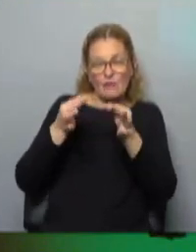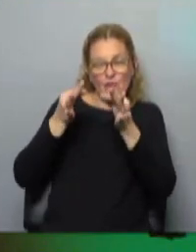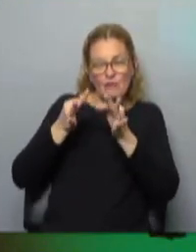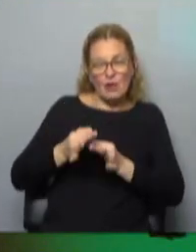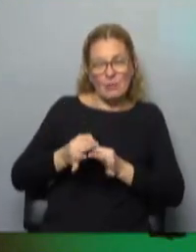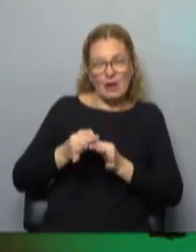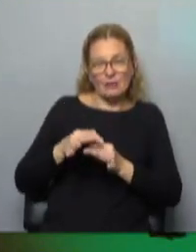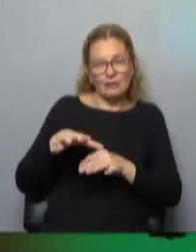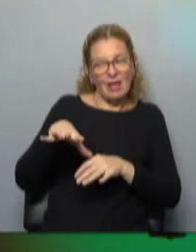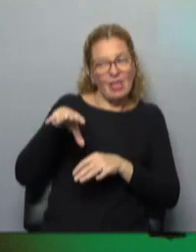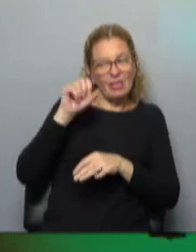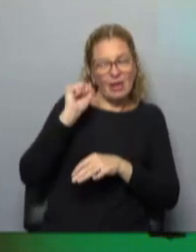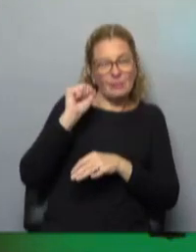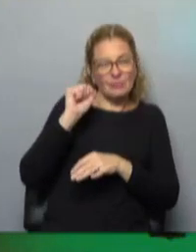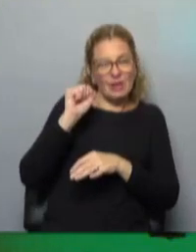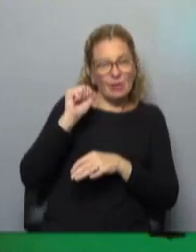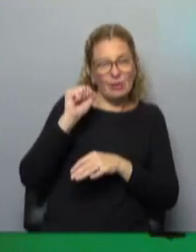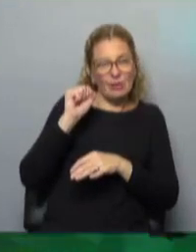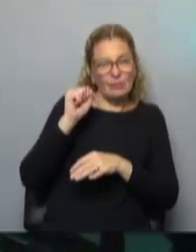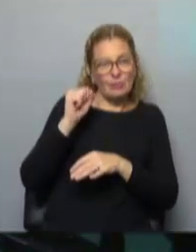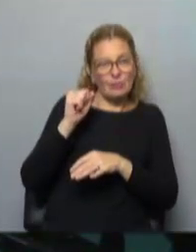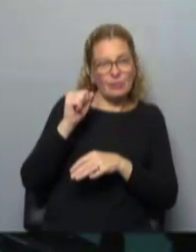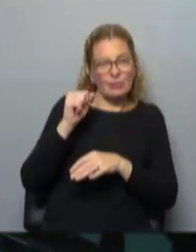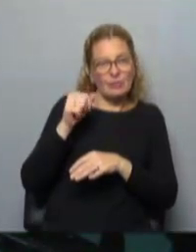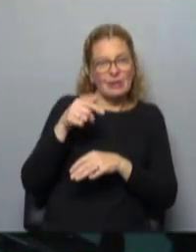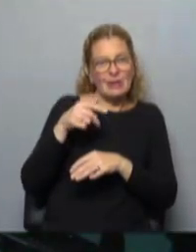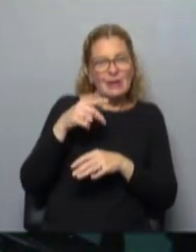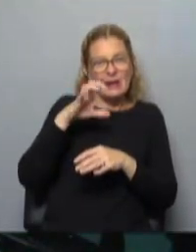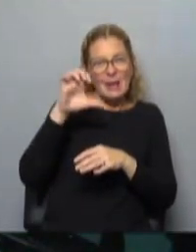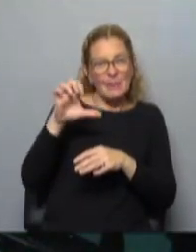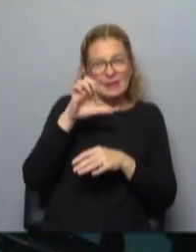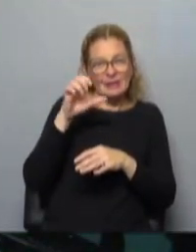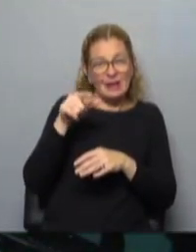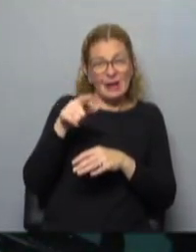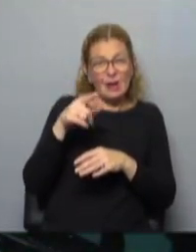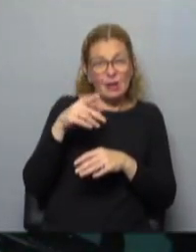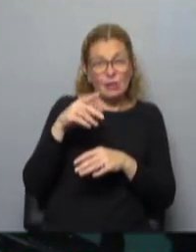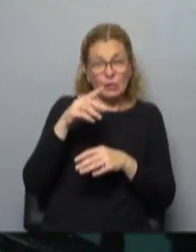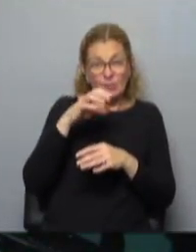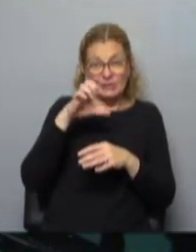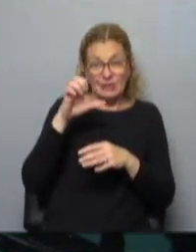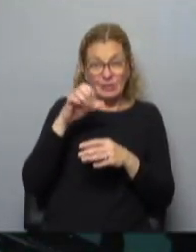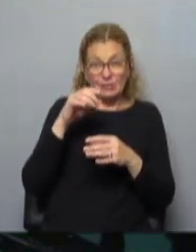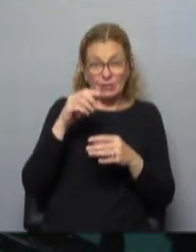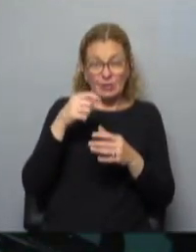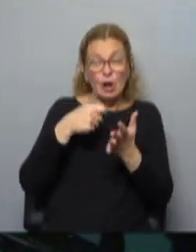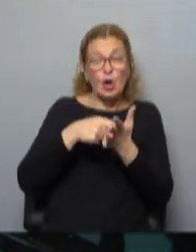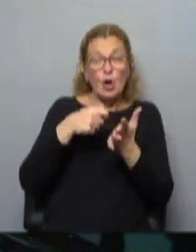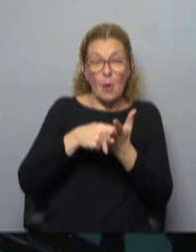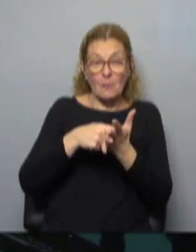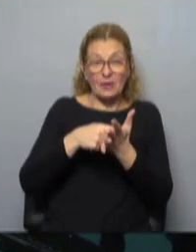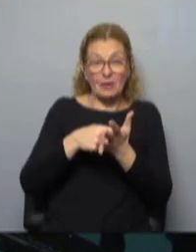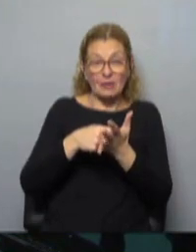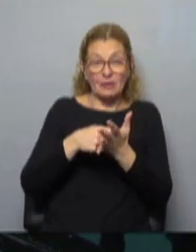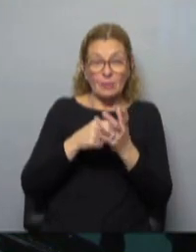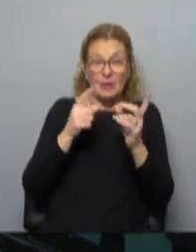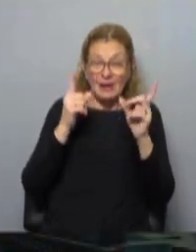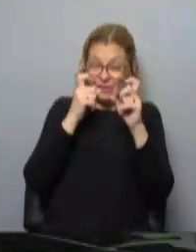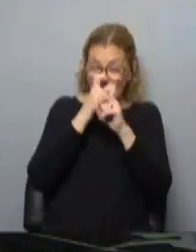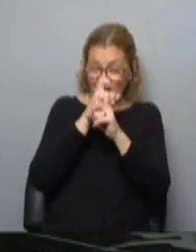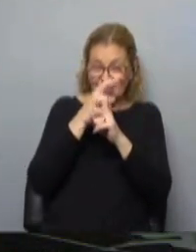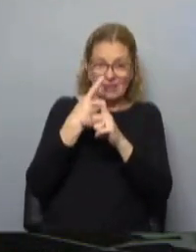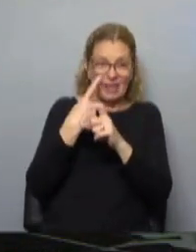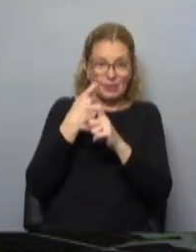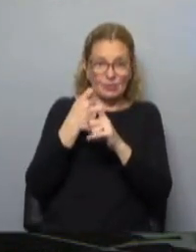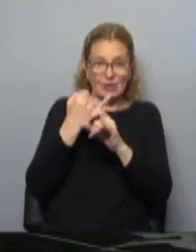se ha captado por lo que me descarten a carioca está porque lo que hace es en el punto de venta se registre las compras lo que es más difícil de captar